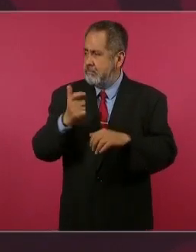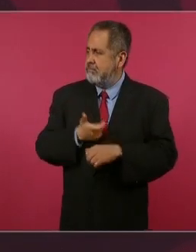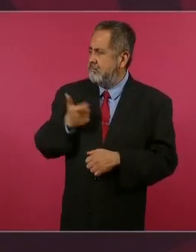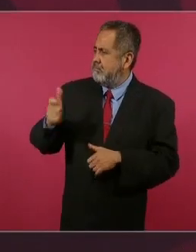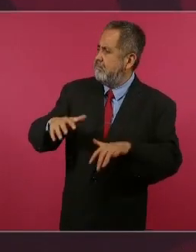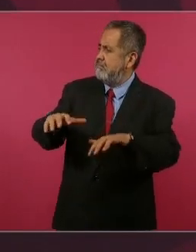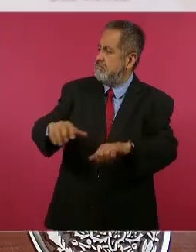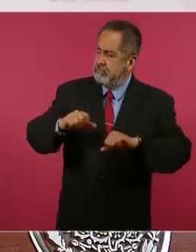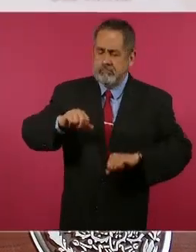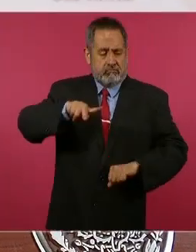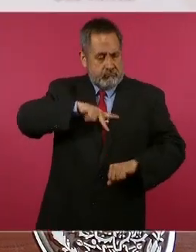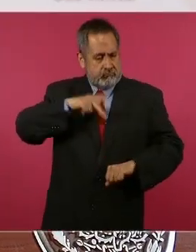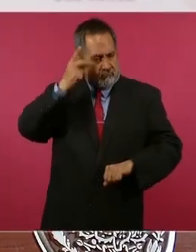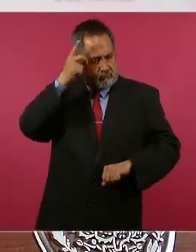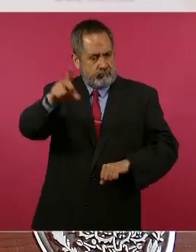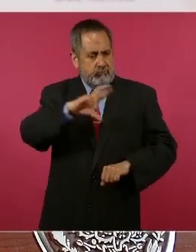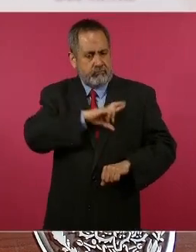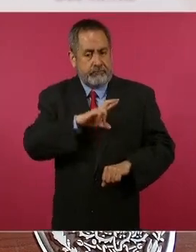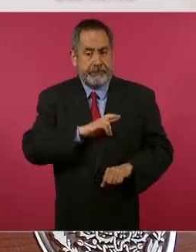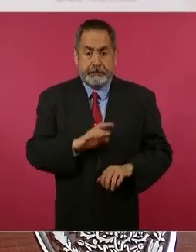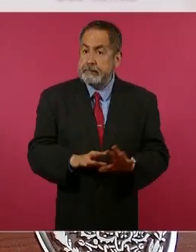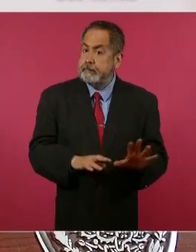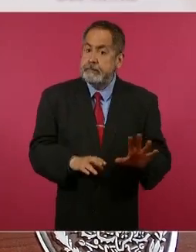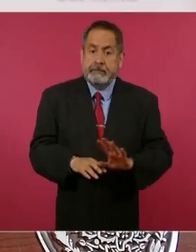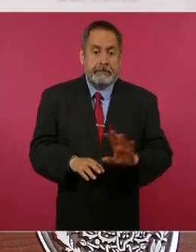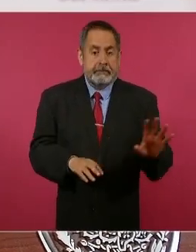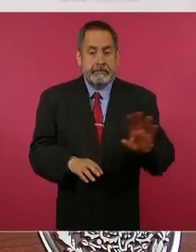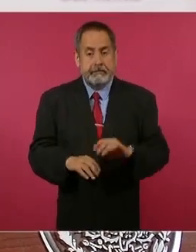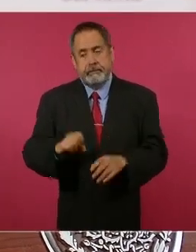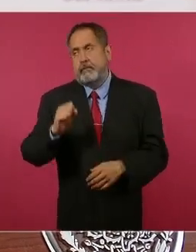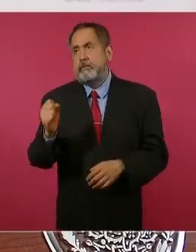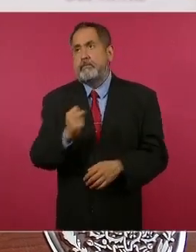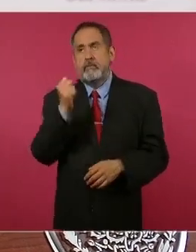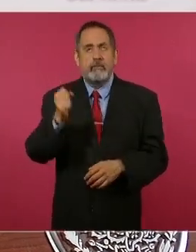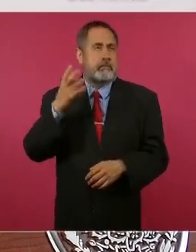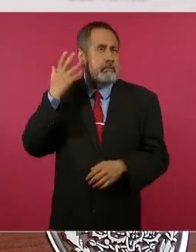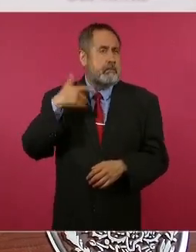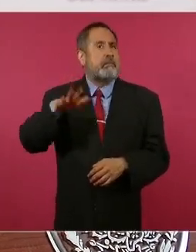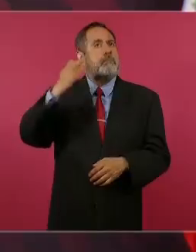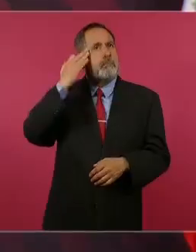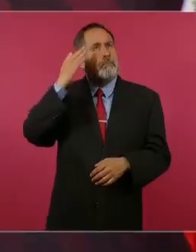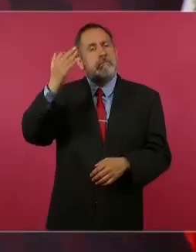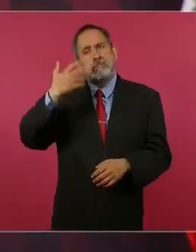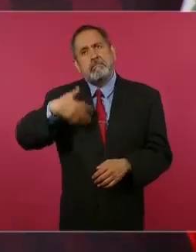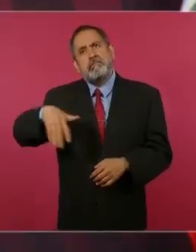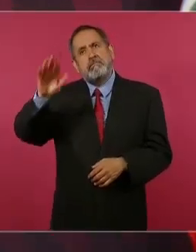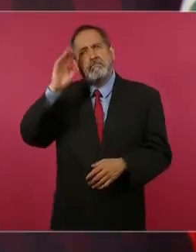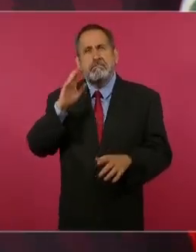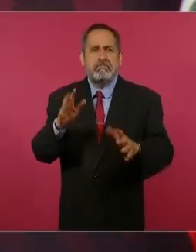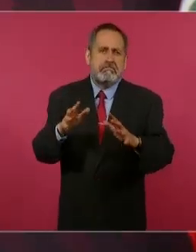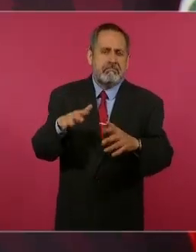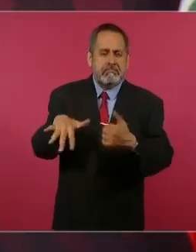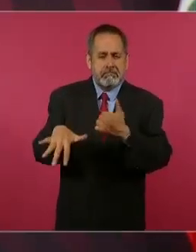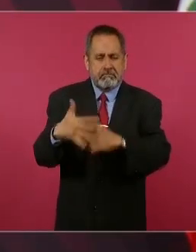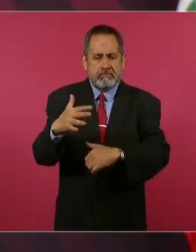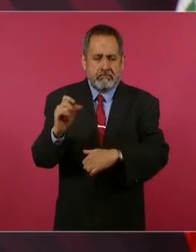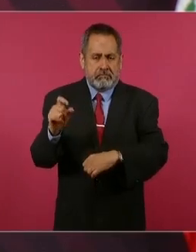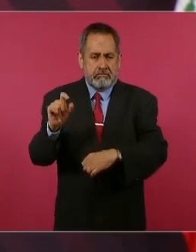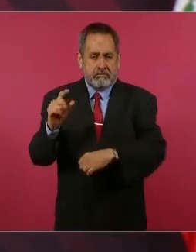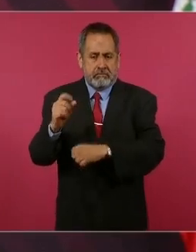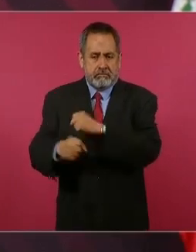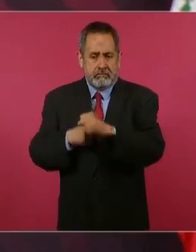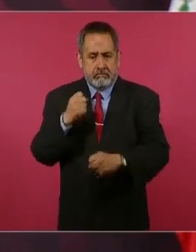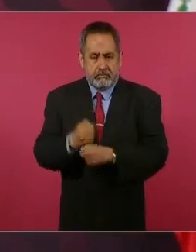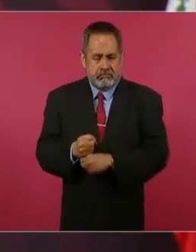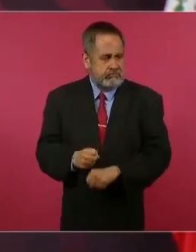las playas. Afortunadamente, en aquel entonces, estoy hablando de hace 15, 20 años,